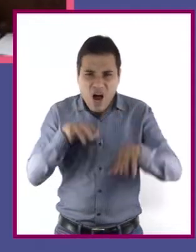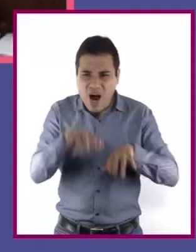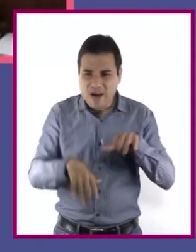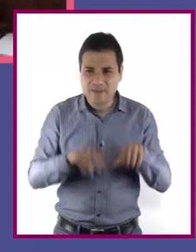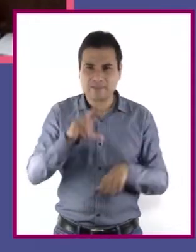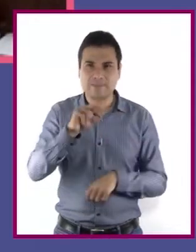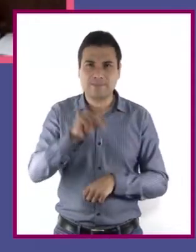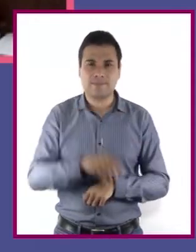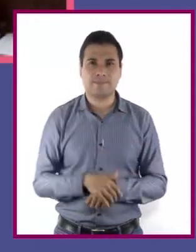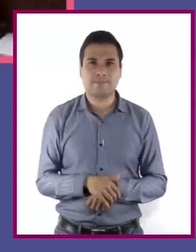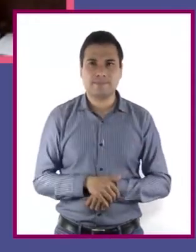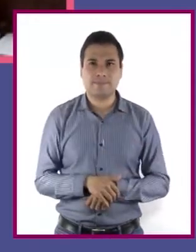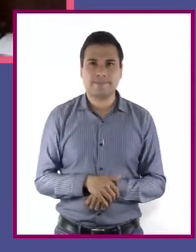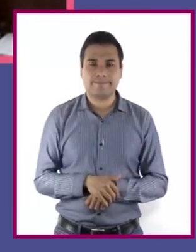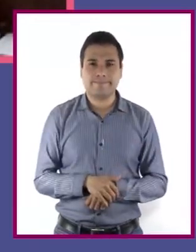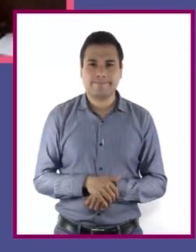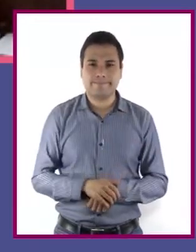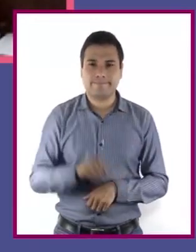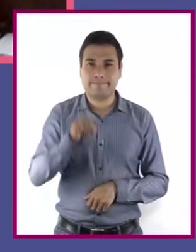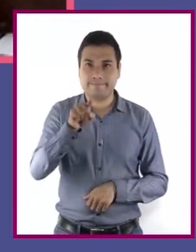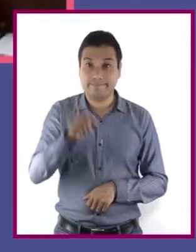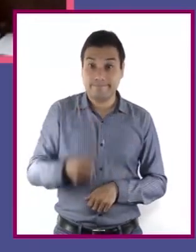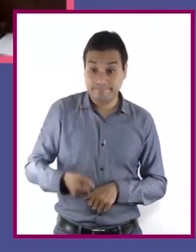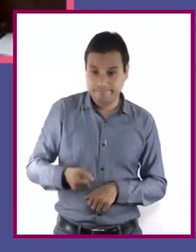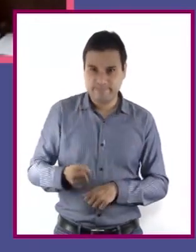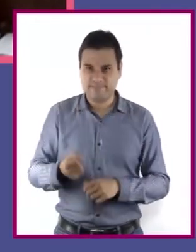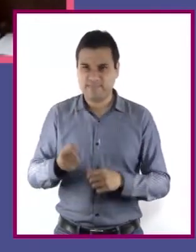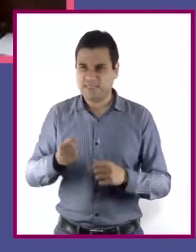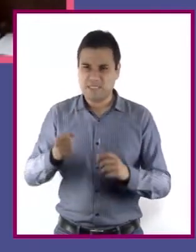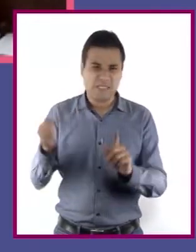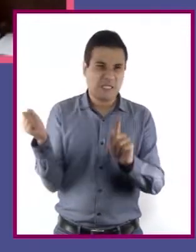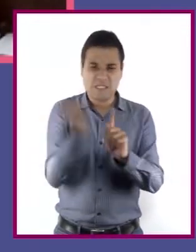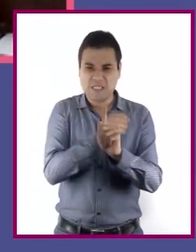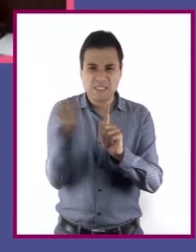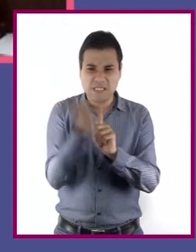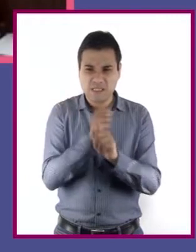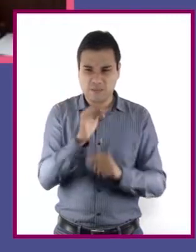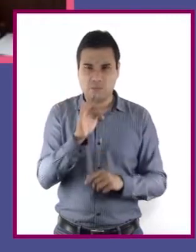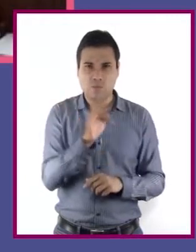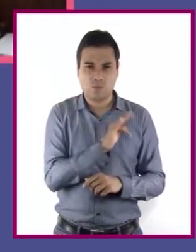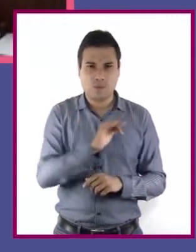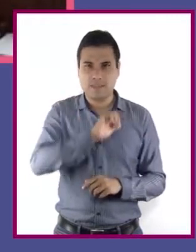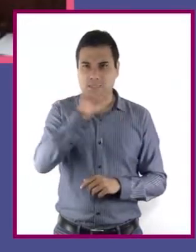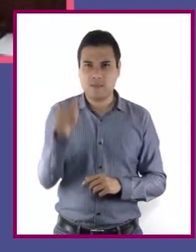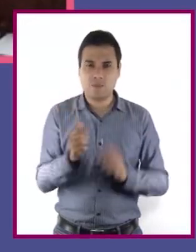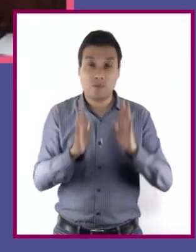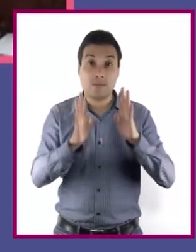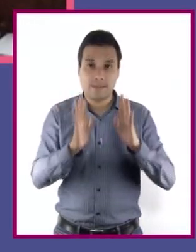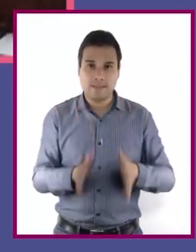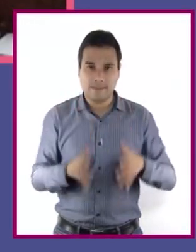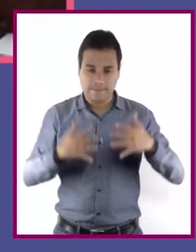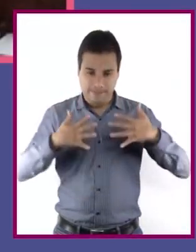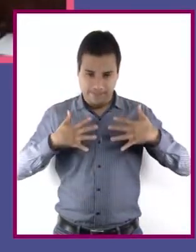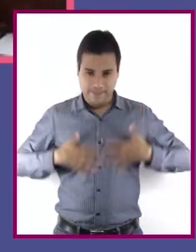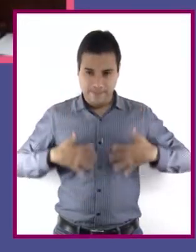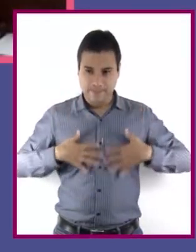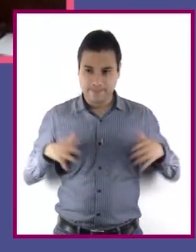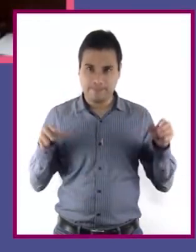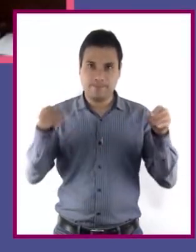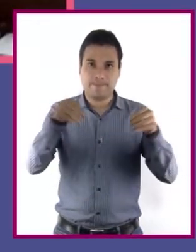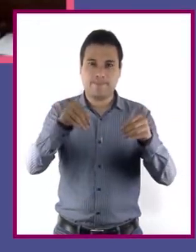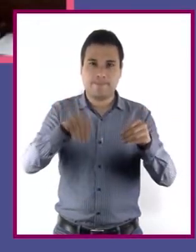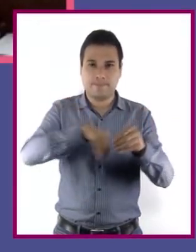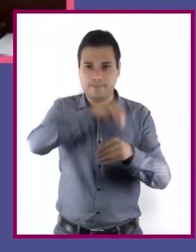¿Y te defenderás con tu maleta? ¿Y civilizarás al animal y lo vestirás con uno de tus trapos finos?